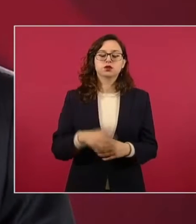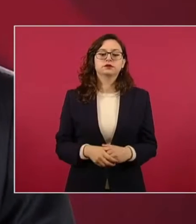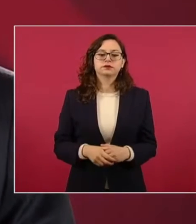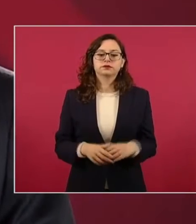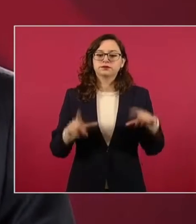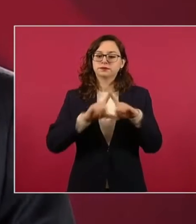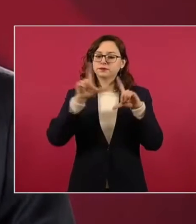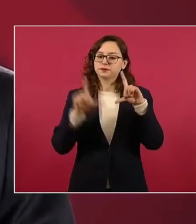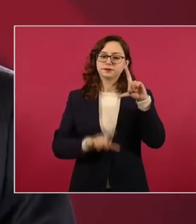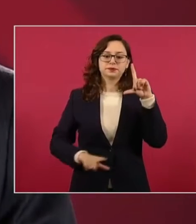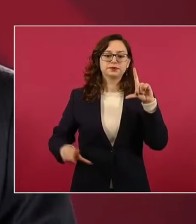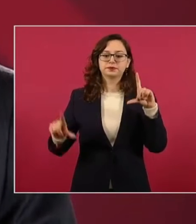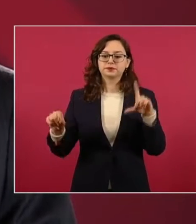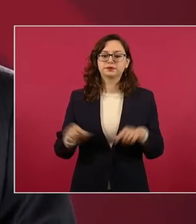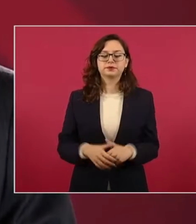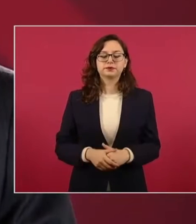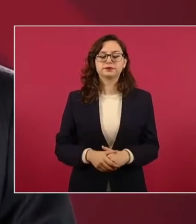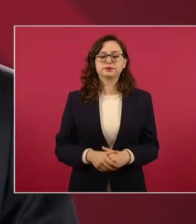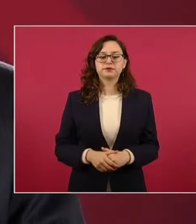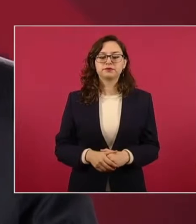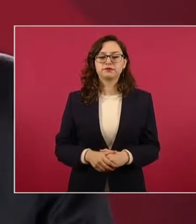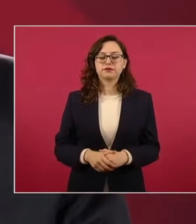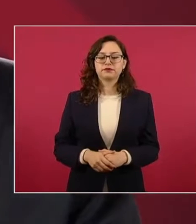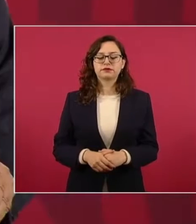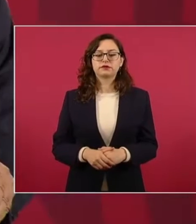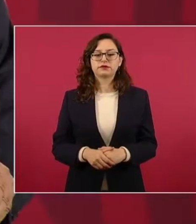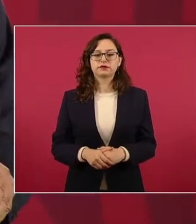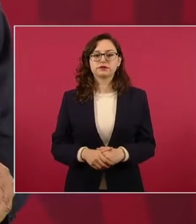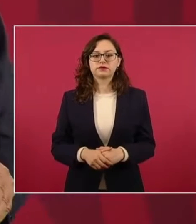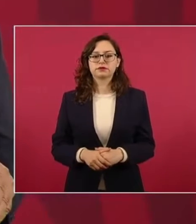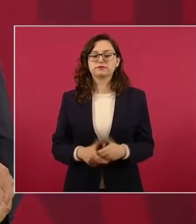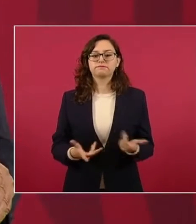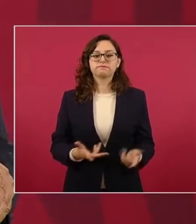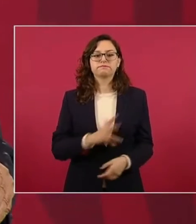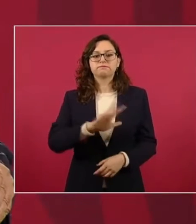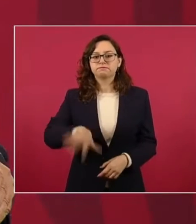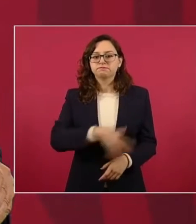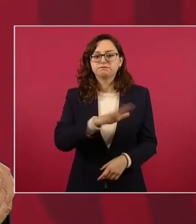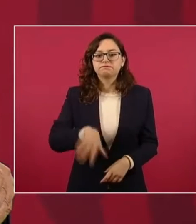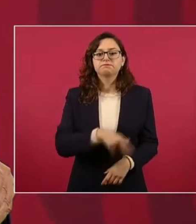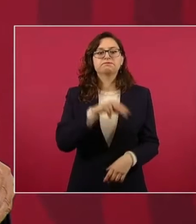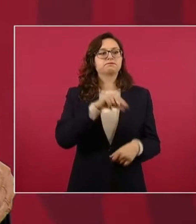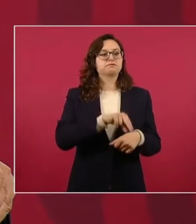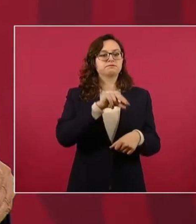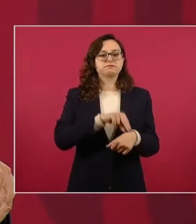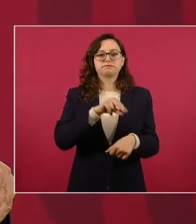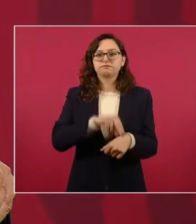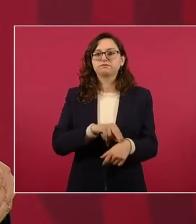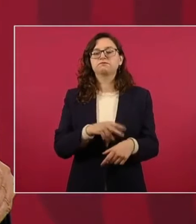en todo el país. Estamos consiguiendo los médicos,